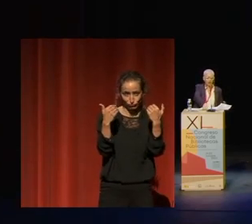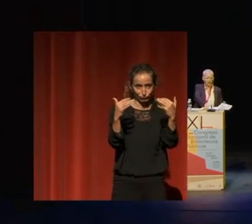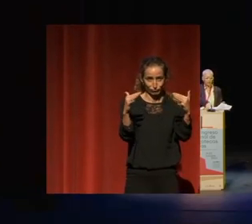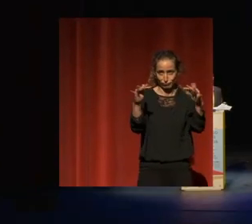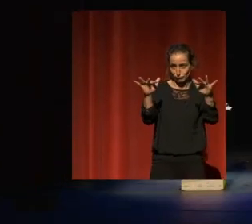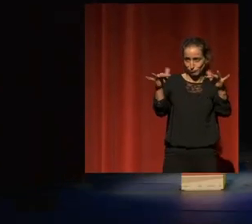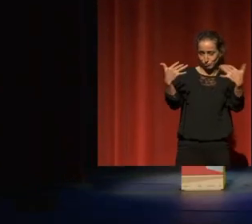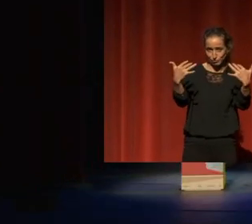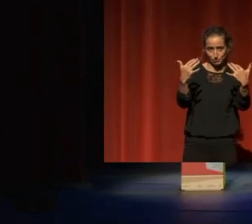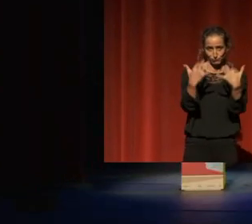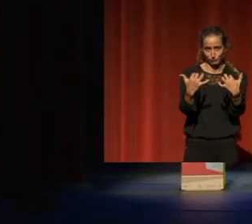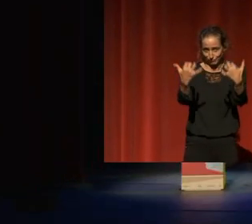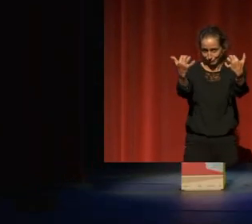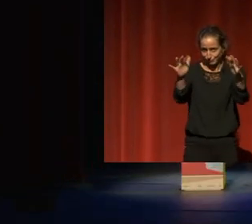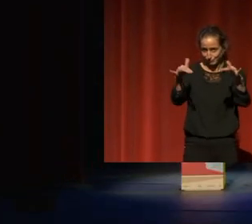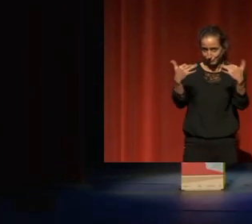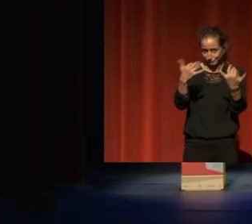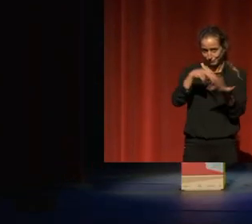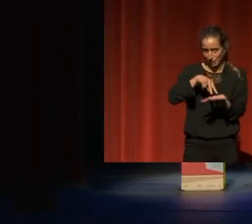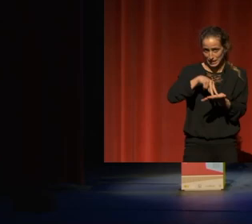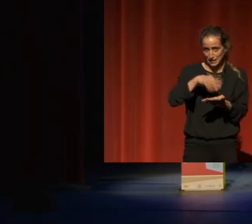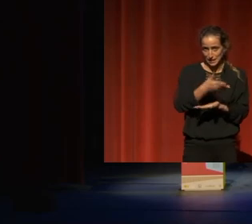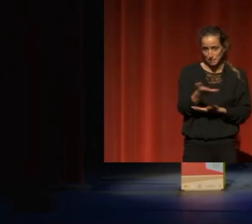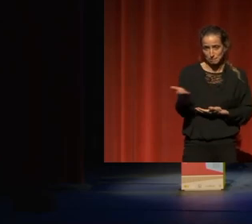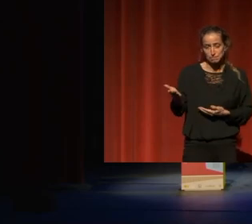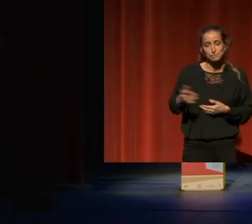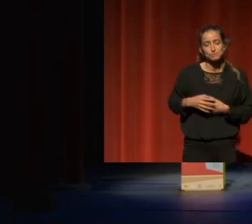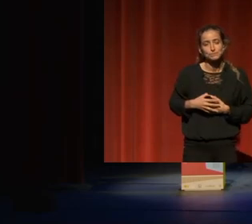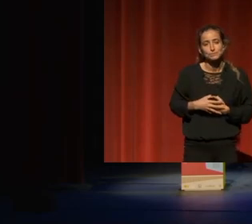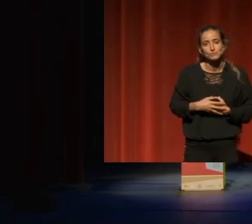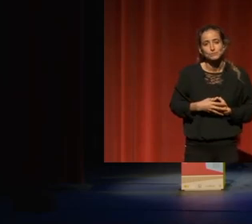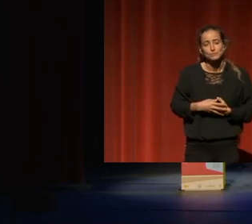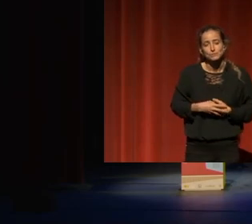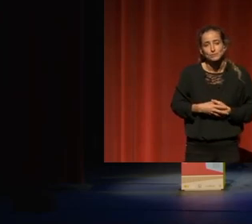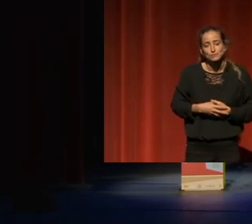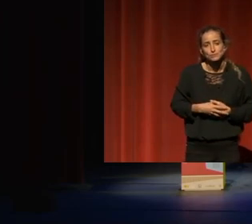las personas aquí presentes